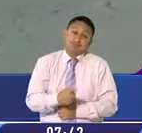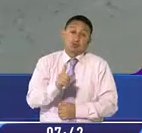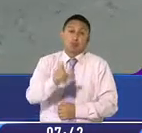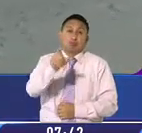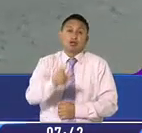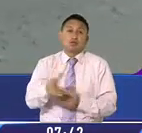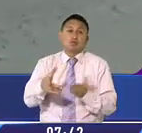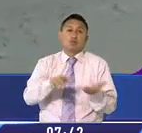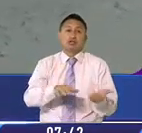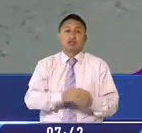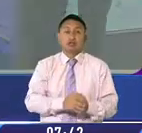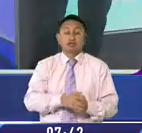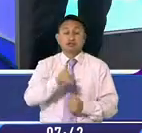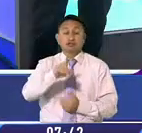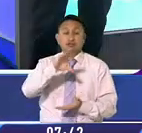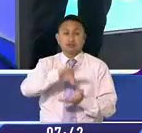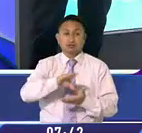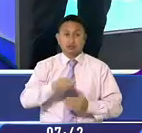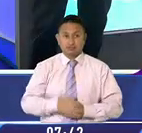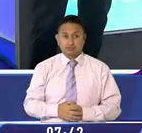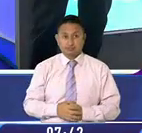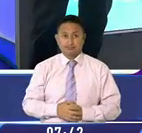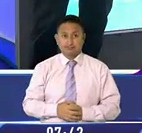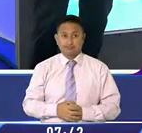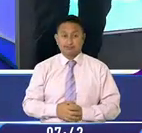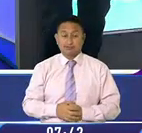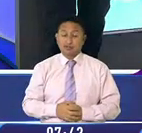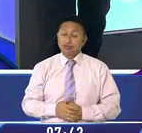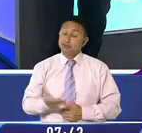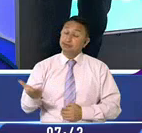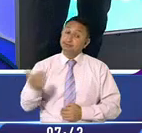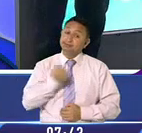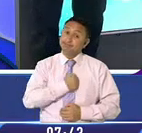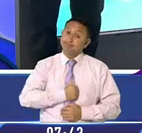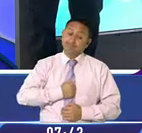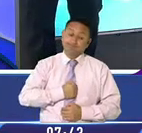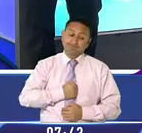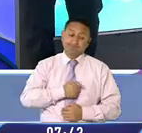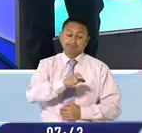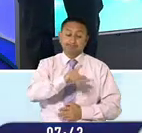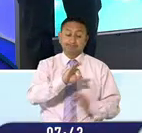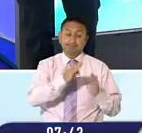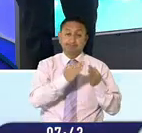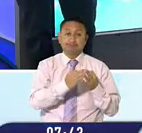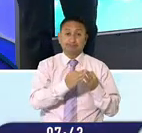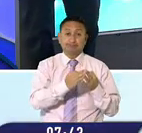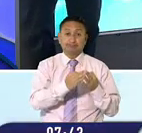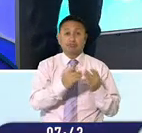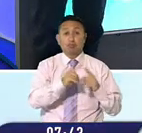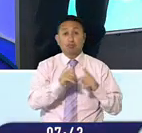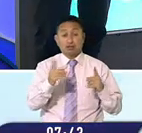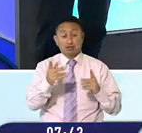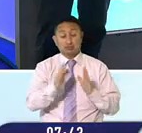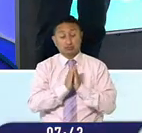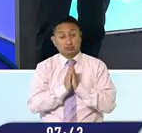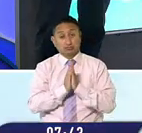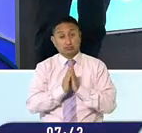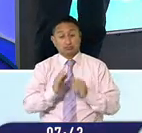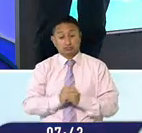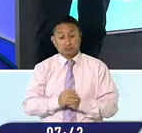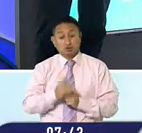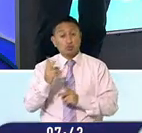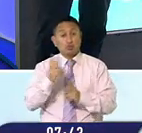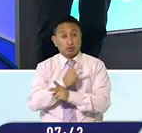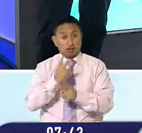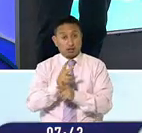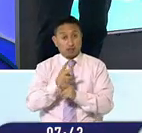deceso acá en el centro de la capital. Lamentablemente para el ciudadano, una pena para la familia, pero hay que ser consecuentes, hay que